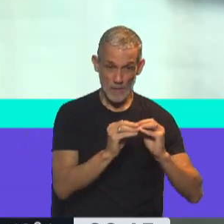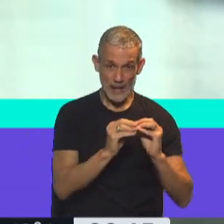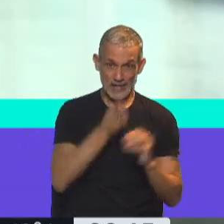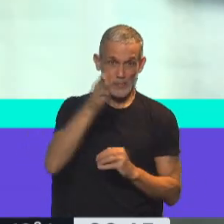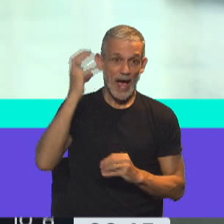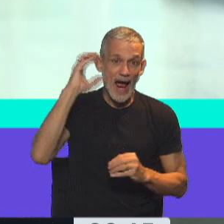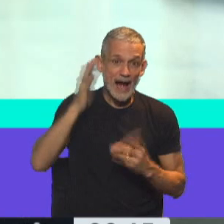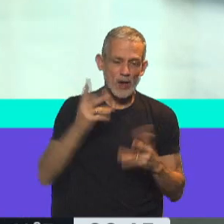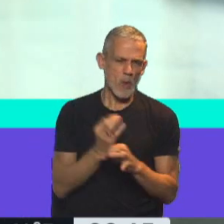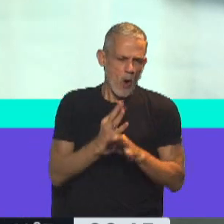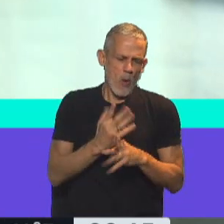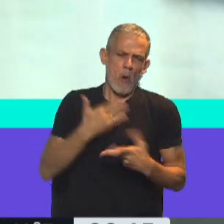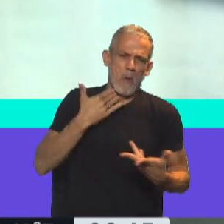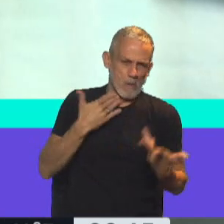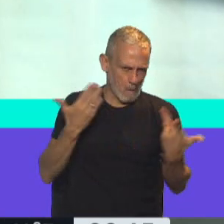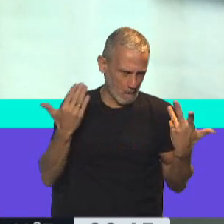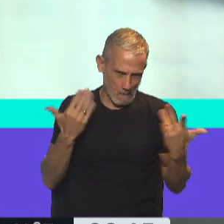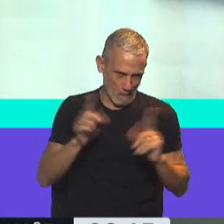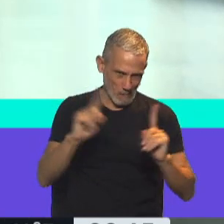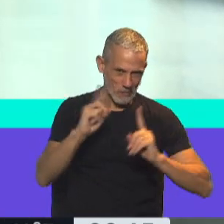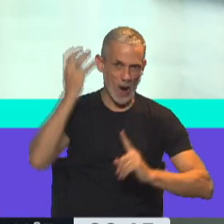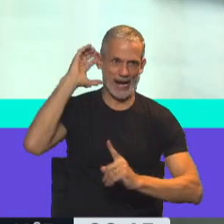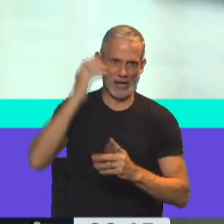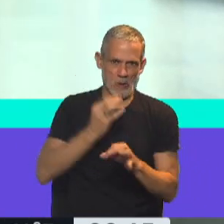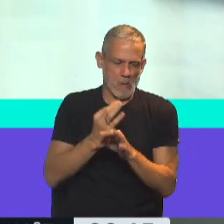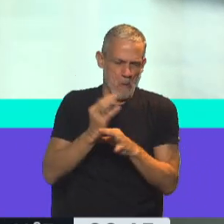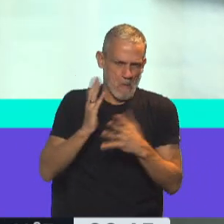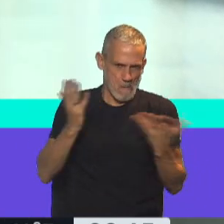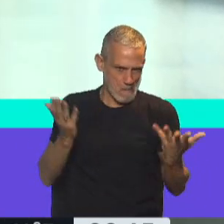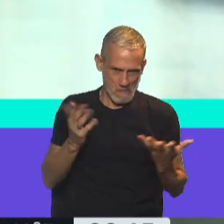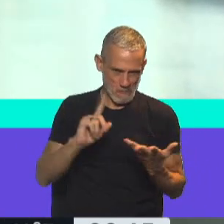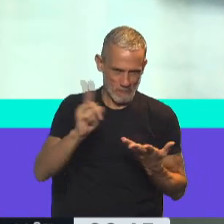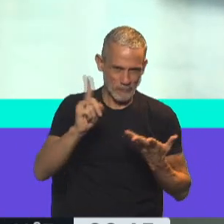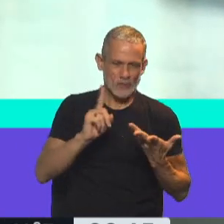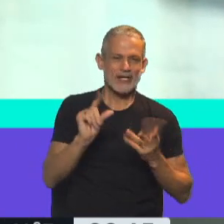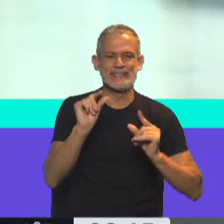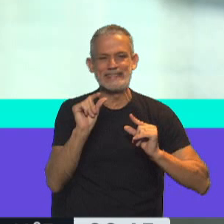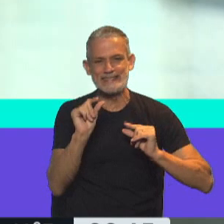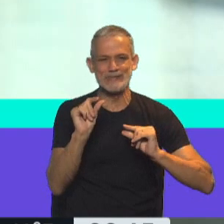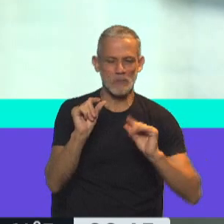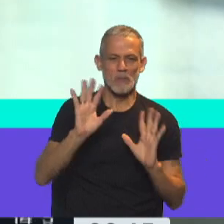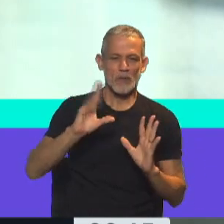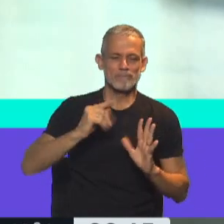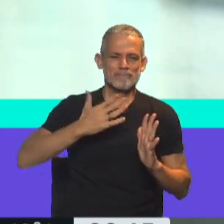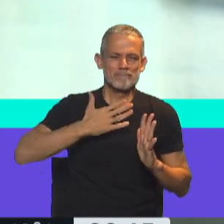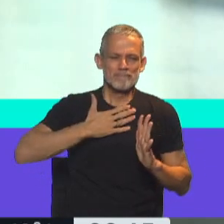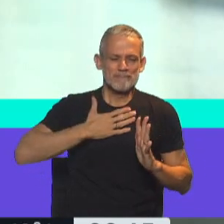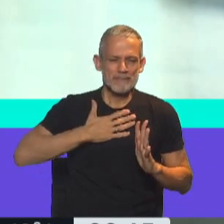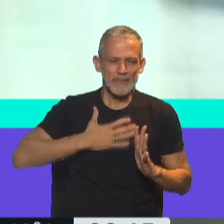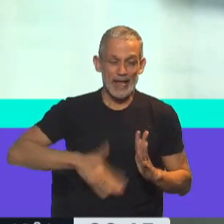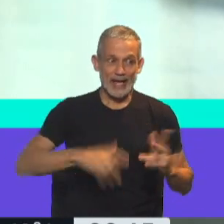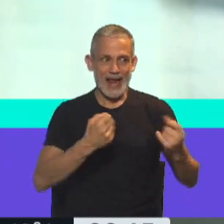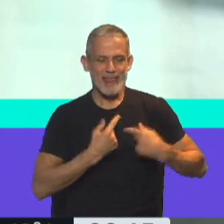radio no somos profesionales en este ámbito, entonces un poco de tranquilidad nos